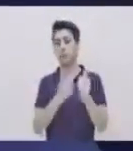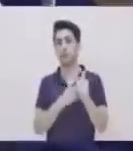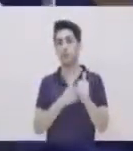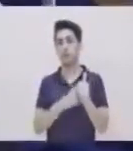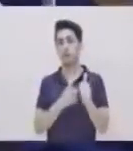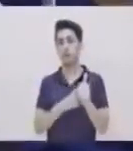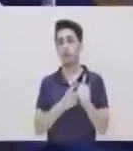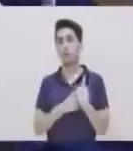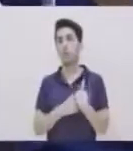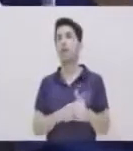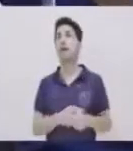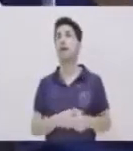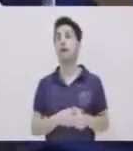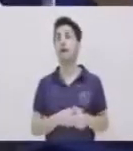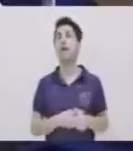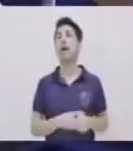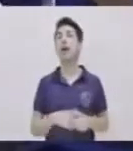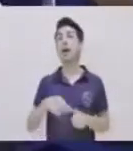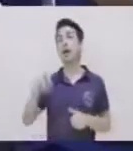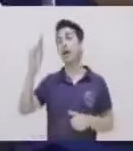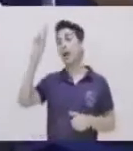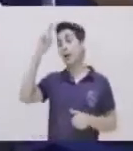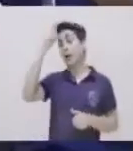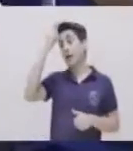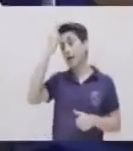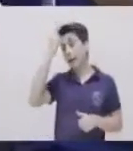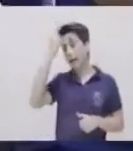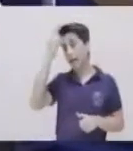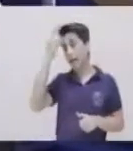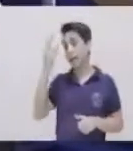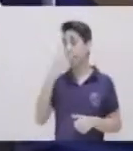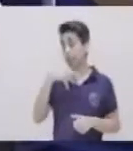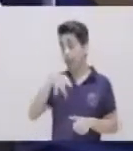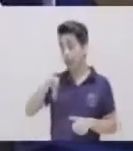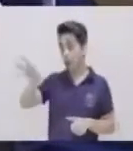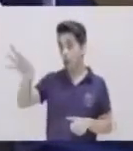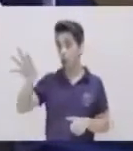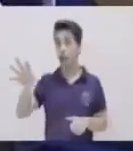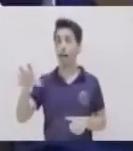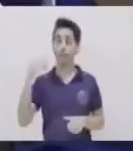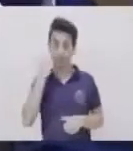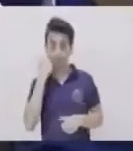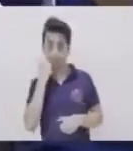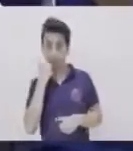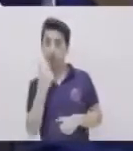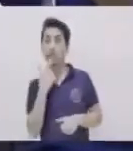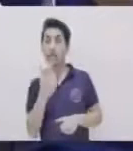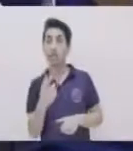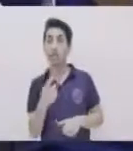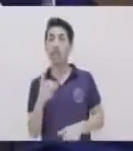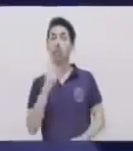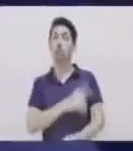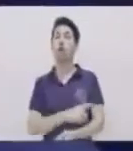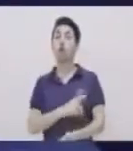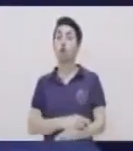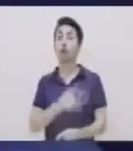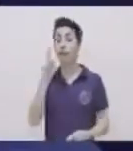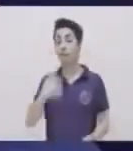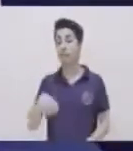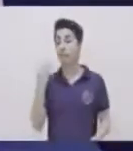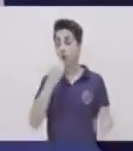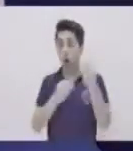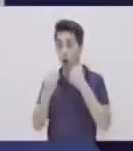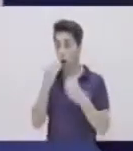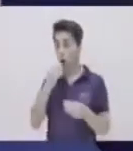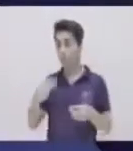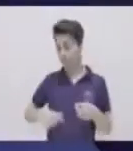1. El rey dragón se enfermó y el médico le recetó comerse el hígado de una liebre.